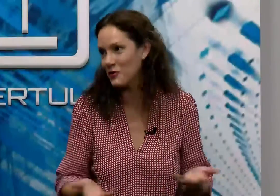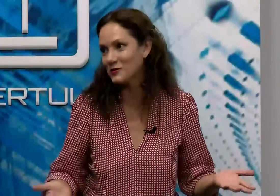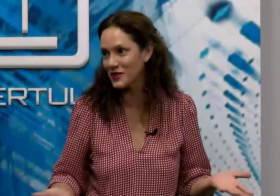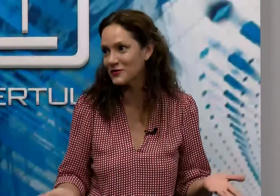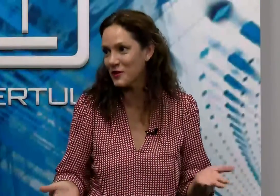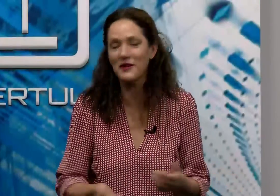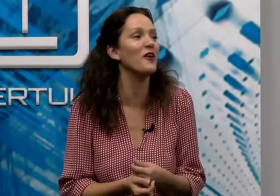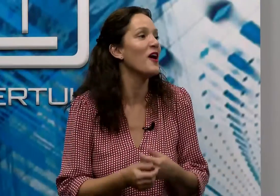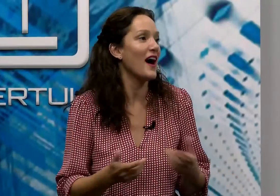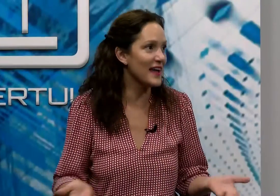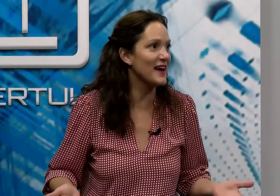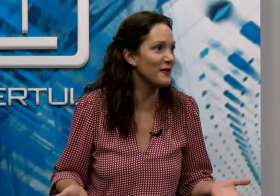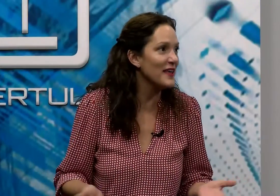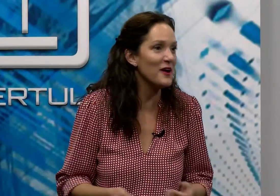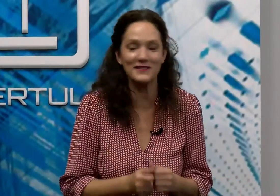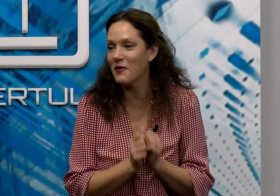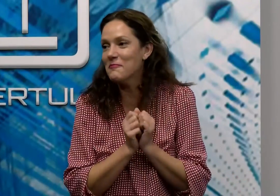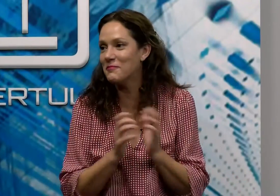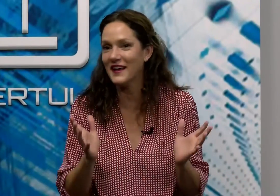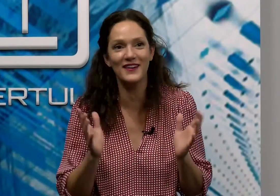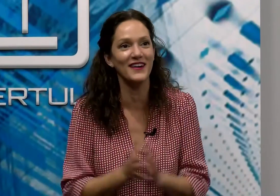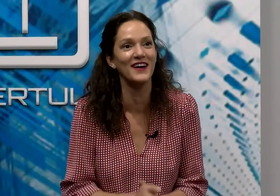dices, estamos en un centro hípico. Hay caballos,